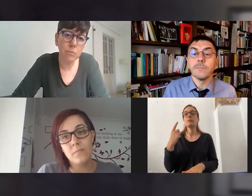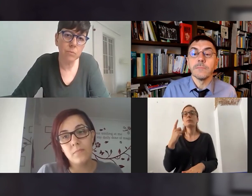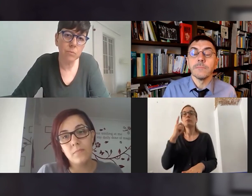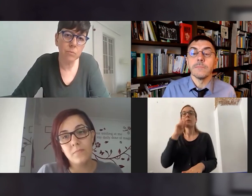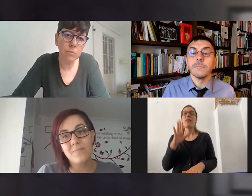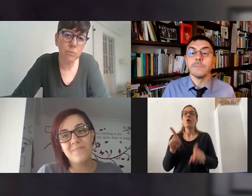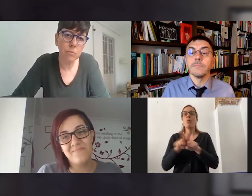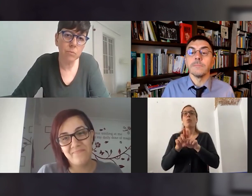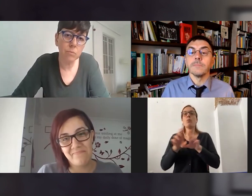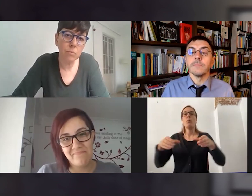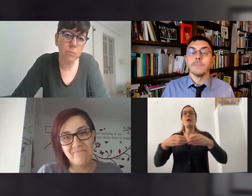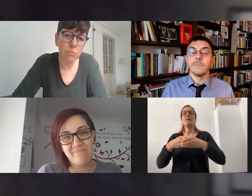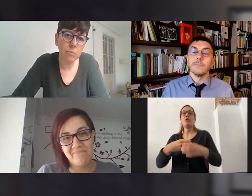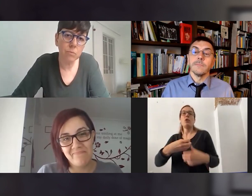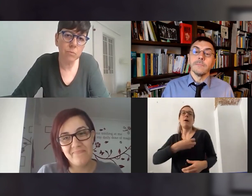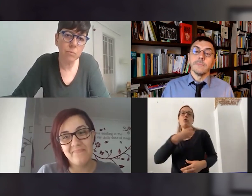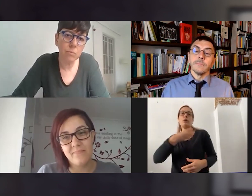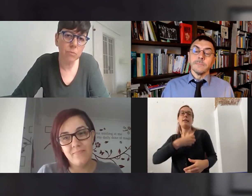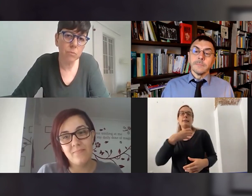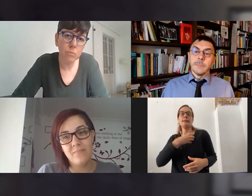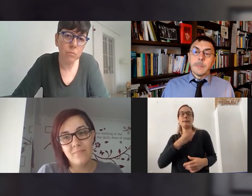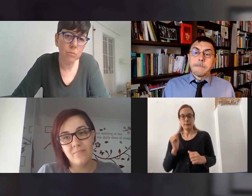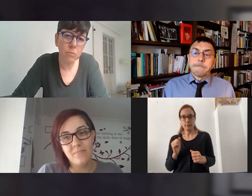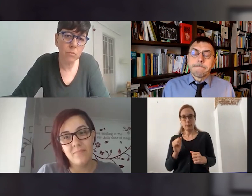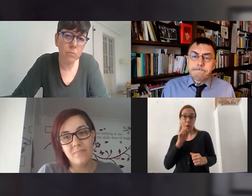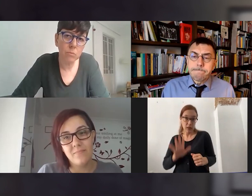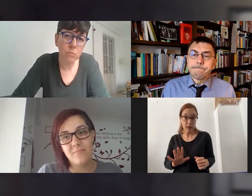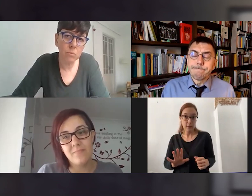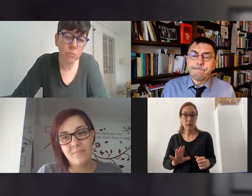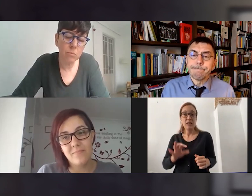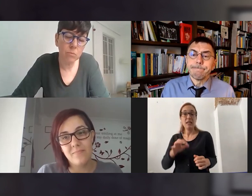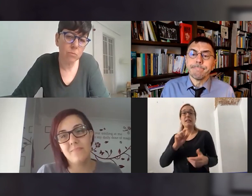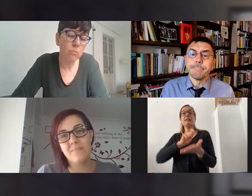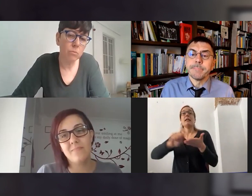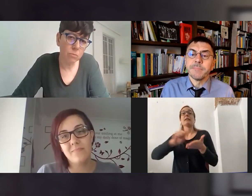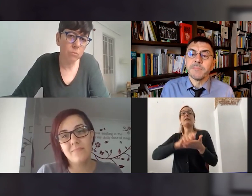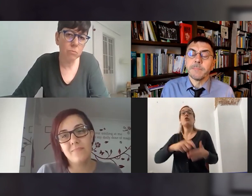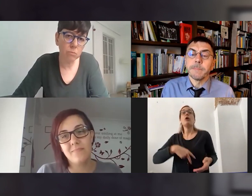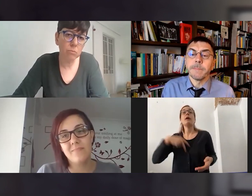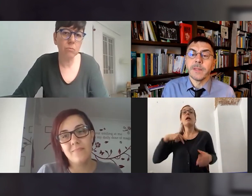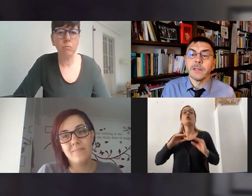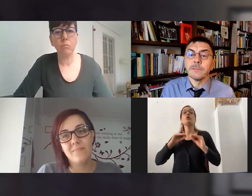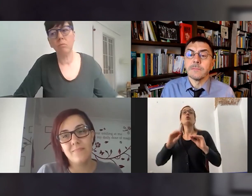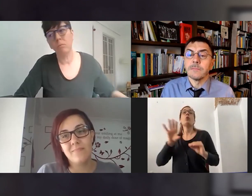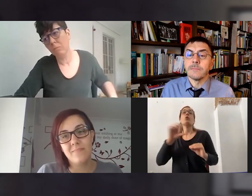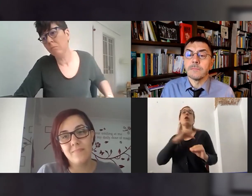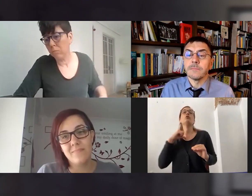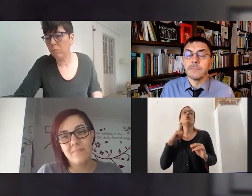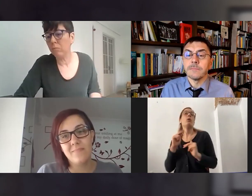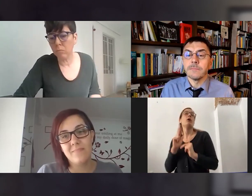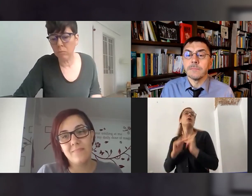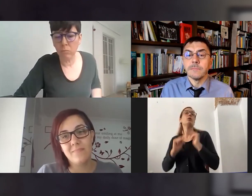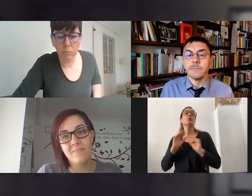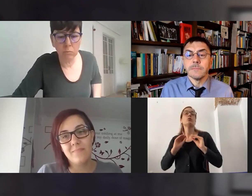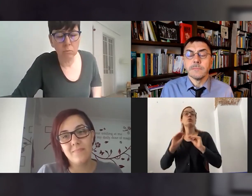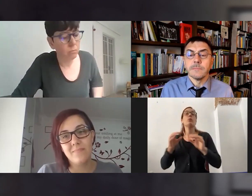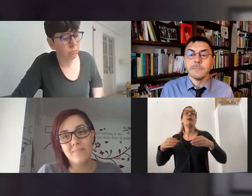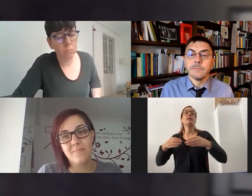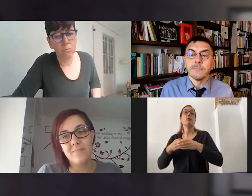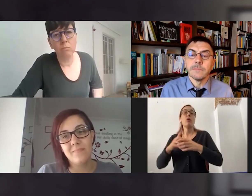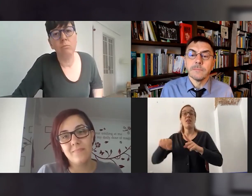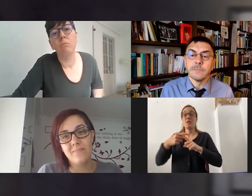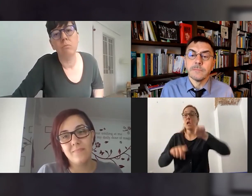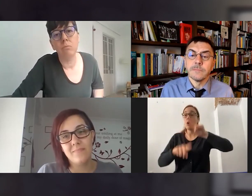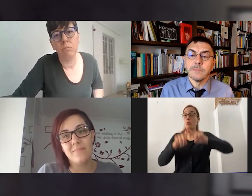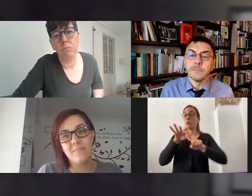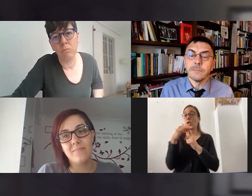¿no? Donde cada secretario general en su comunidad parecía que estaba construyendo su propio partido. Además, en algunos casos, yo hablo siempre por